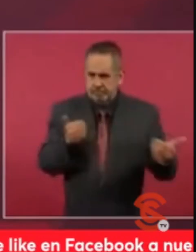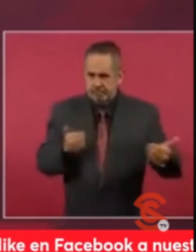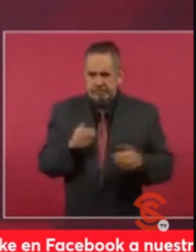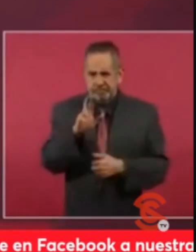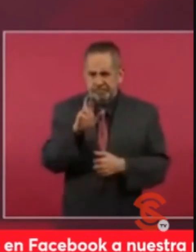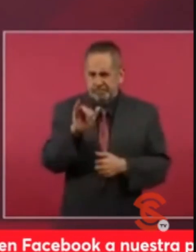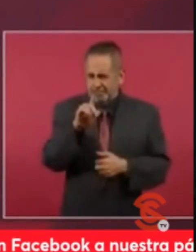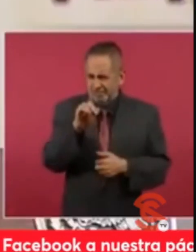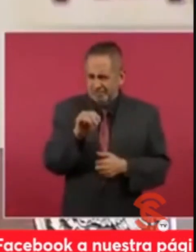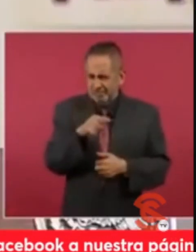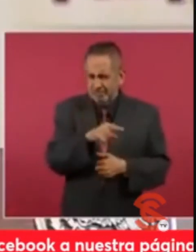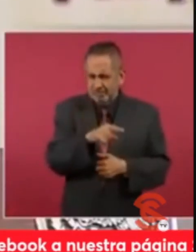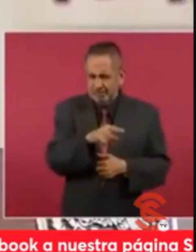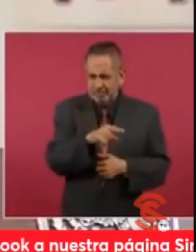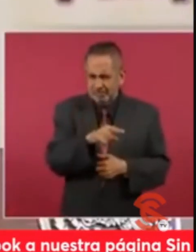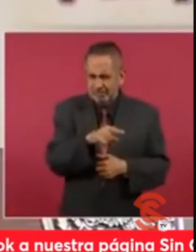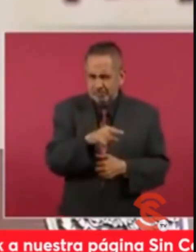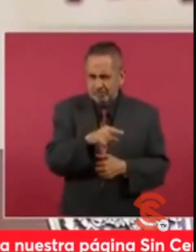Ricardo